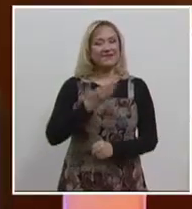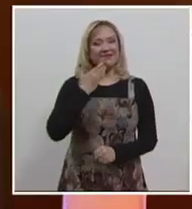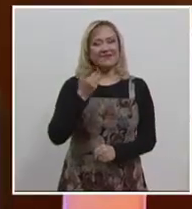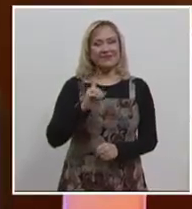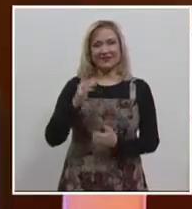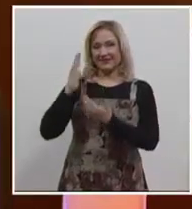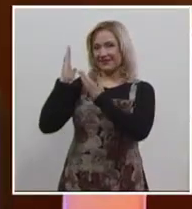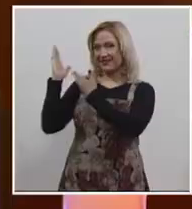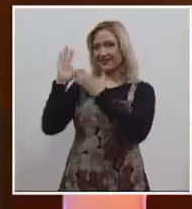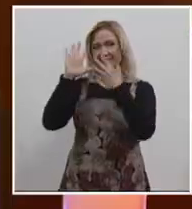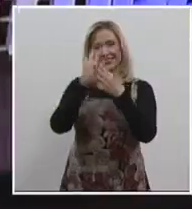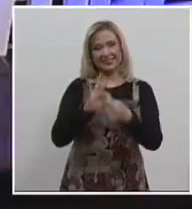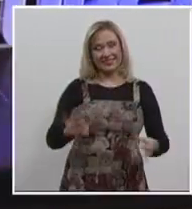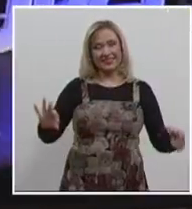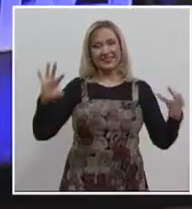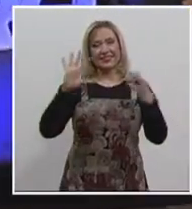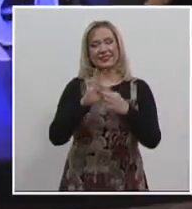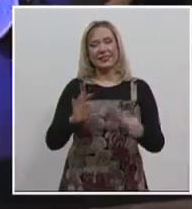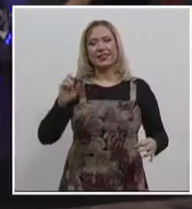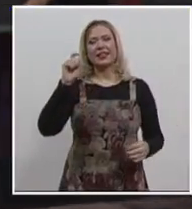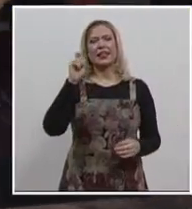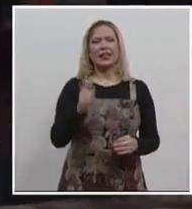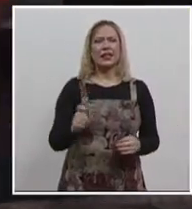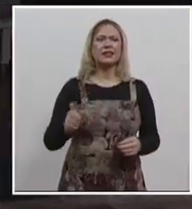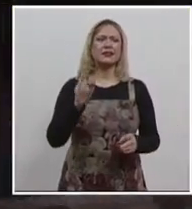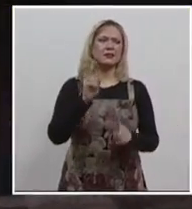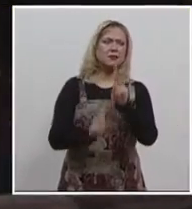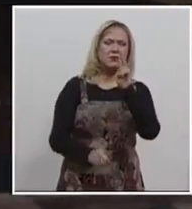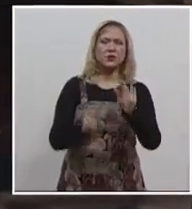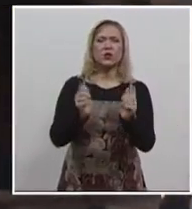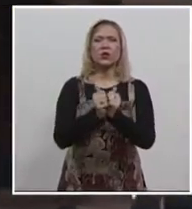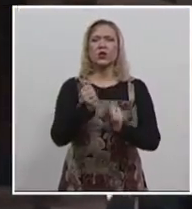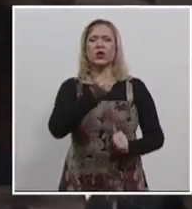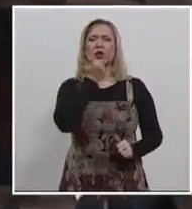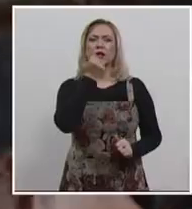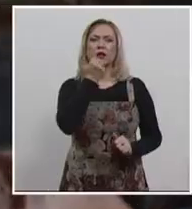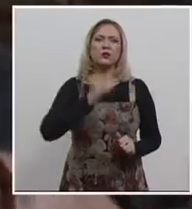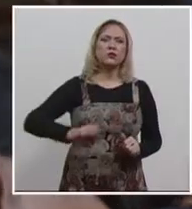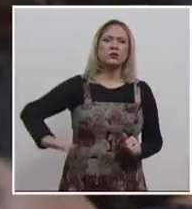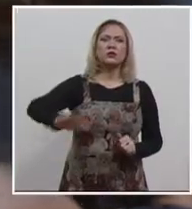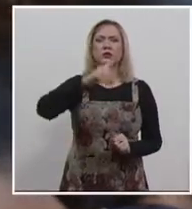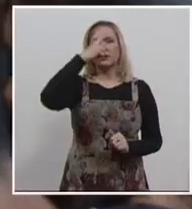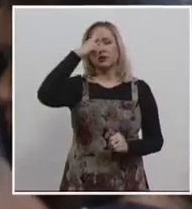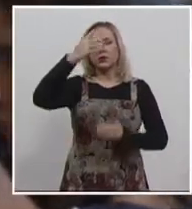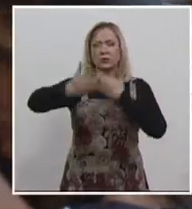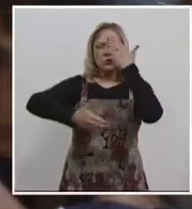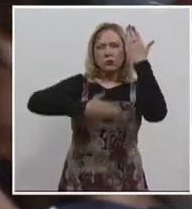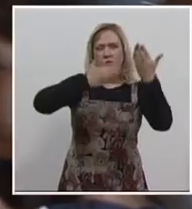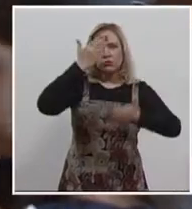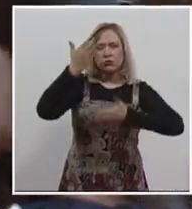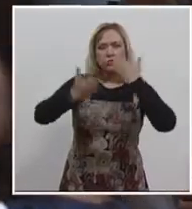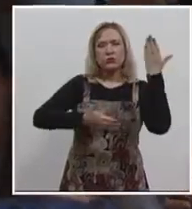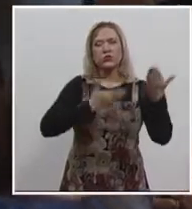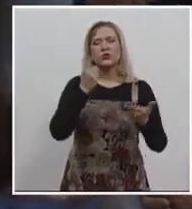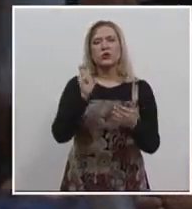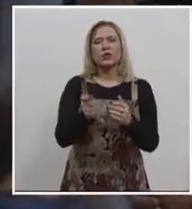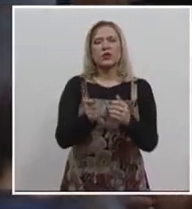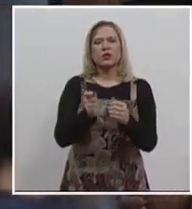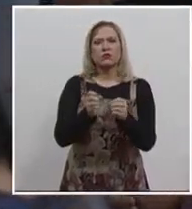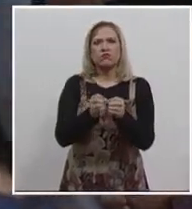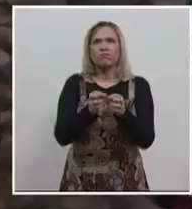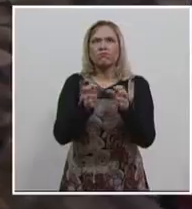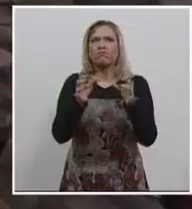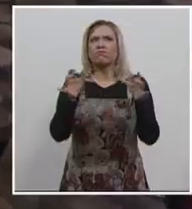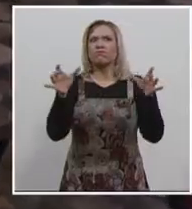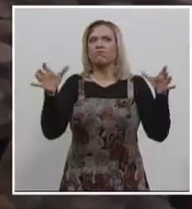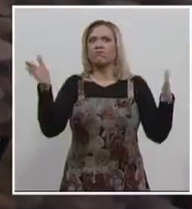Javier Lainez Potisek al participar en una charla con estudiantes del Centro de Estudios Estratégicos para el Desarrollo de la